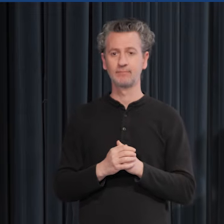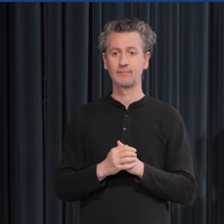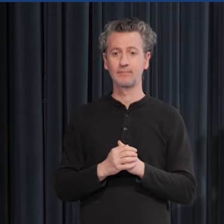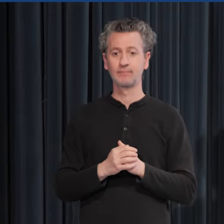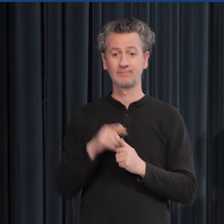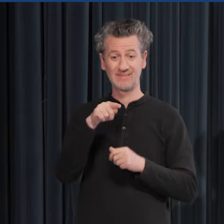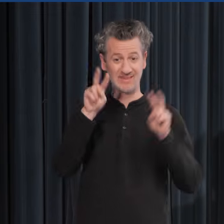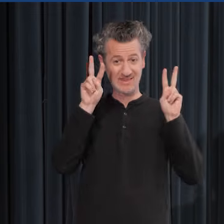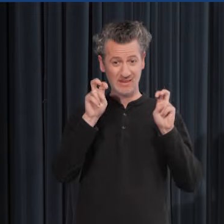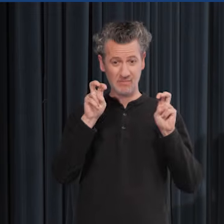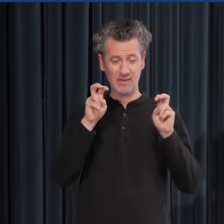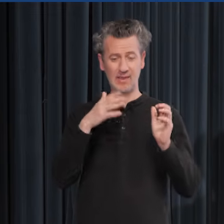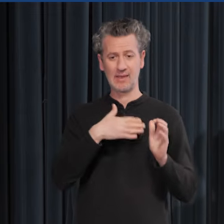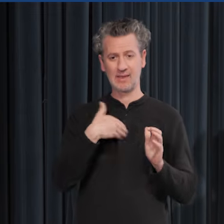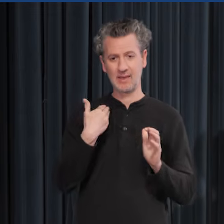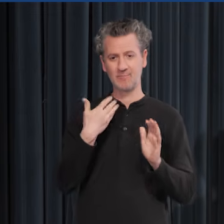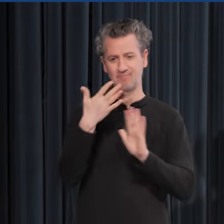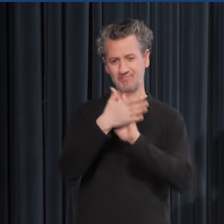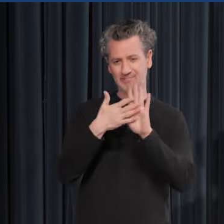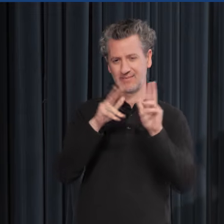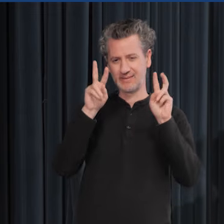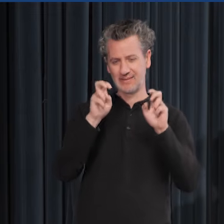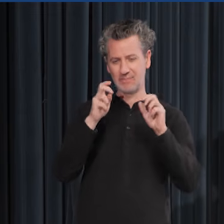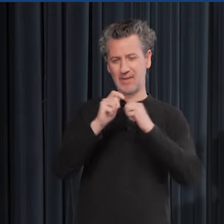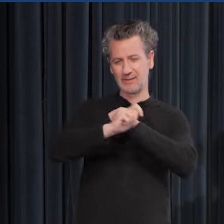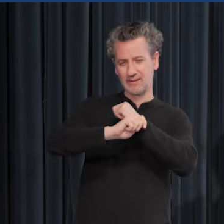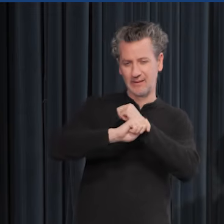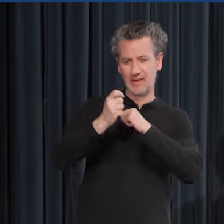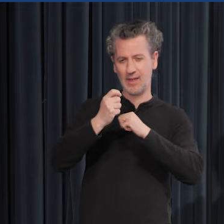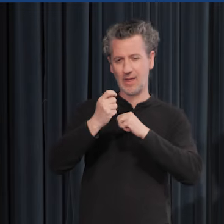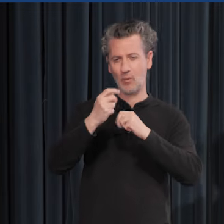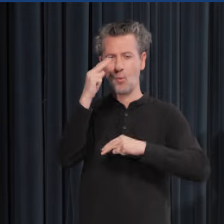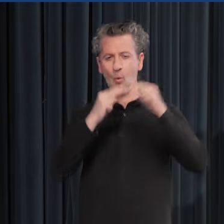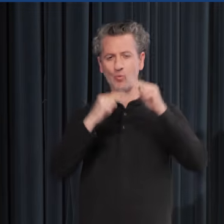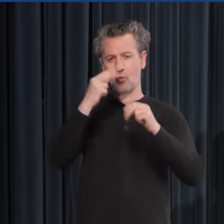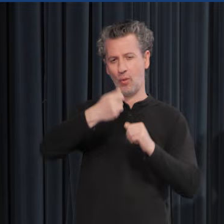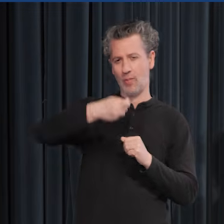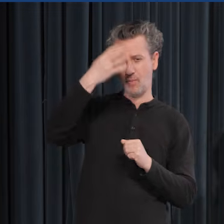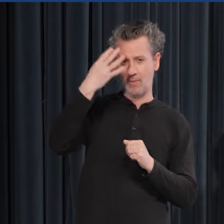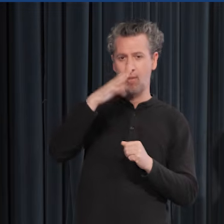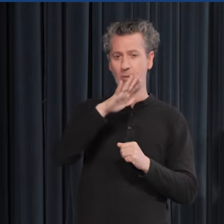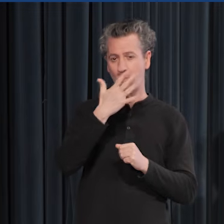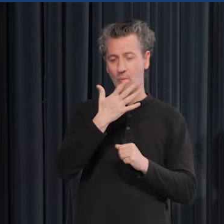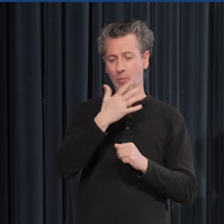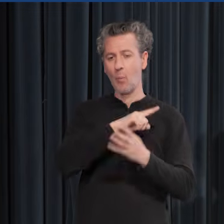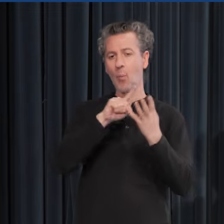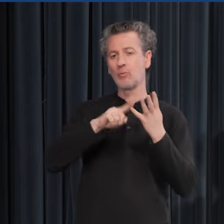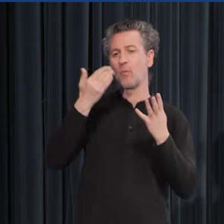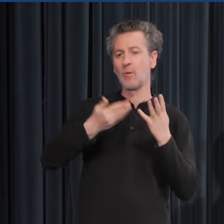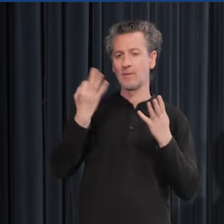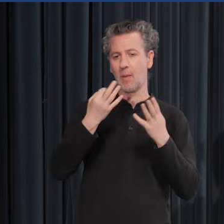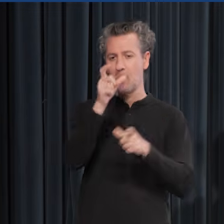me gustaría volver un poco también a la estrategia de la construcción de viviendas, porque ahí en su cuarto pilar se centra en las personas y en